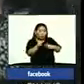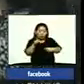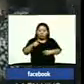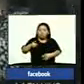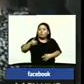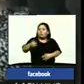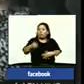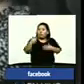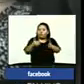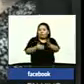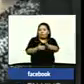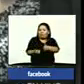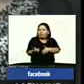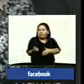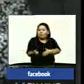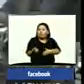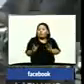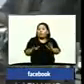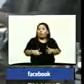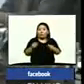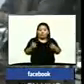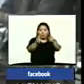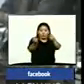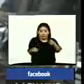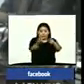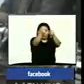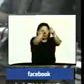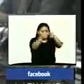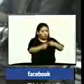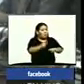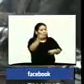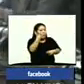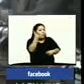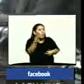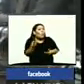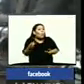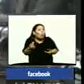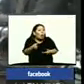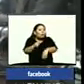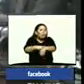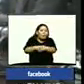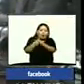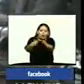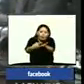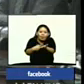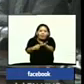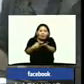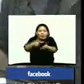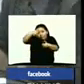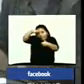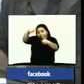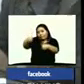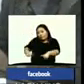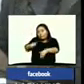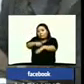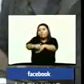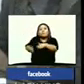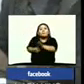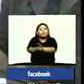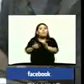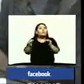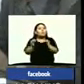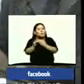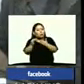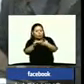año que inicia con el nuevo presupuesto. Vamos a ver qué tanto se tarda la Asamblea Legislativa en el proceso de aprobación y también el proceso de